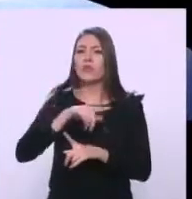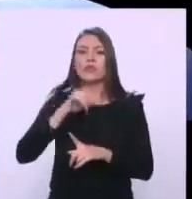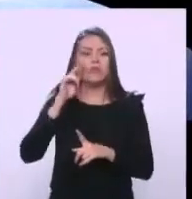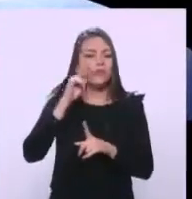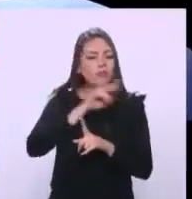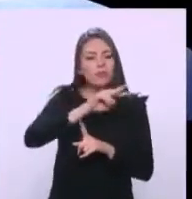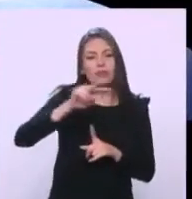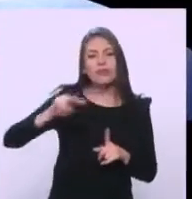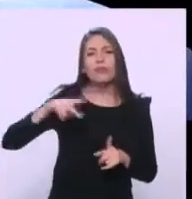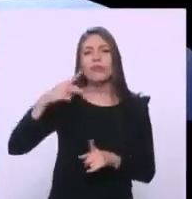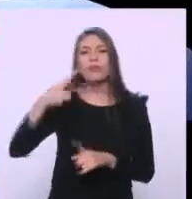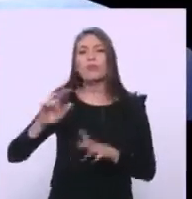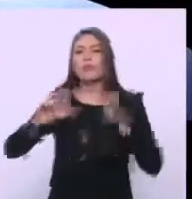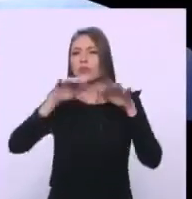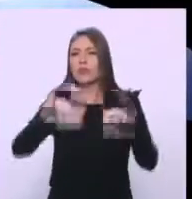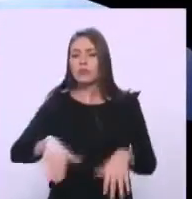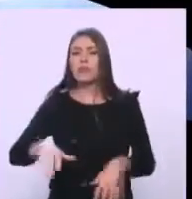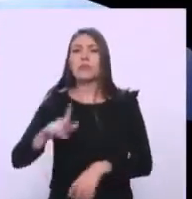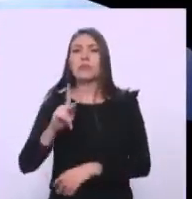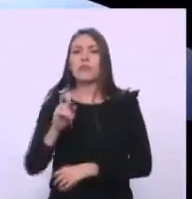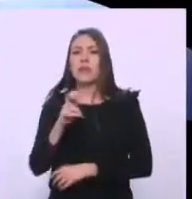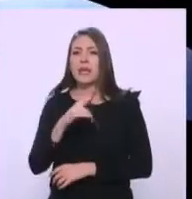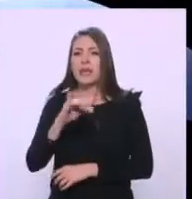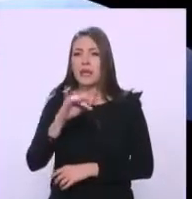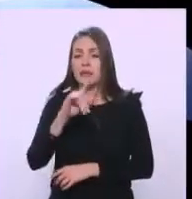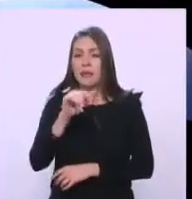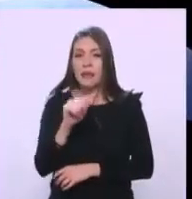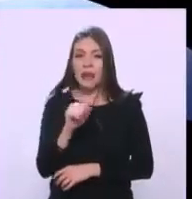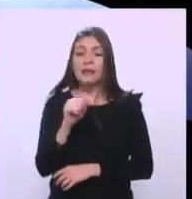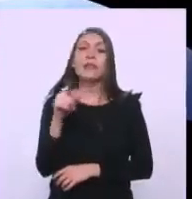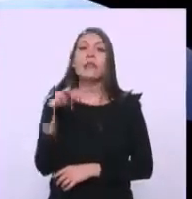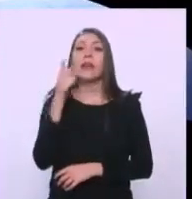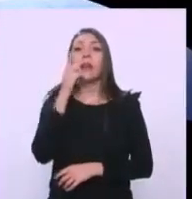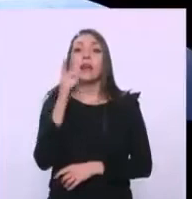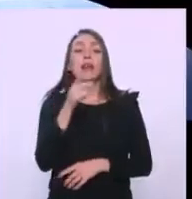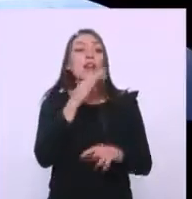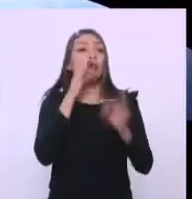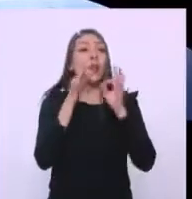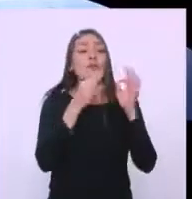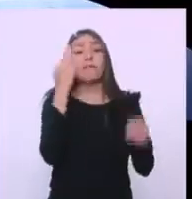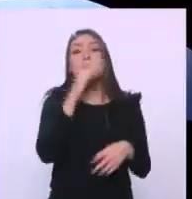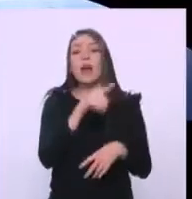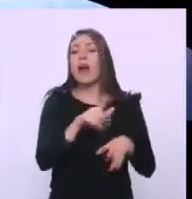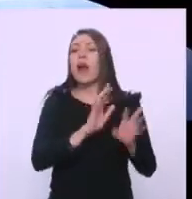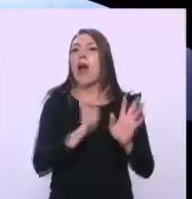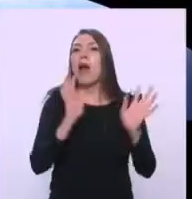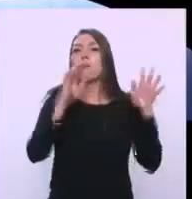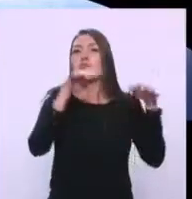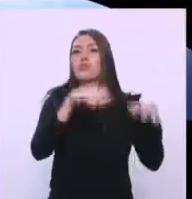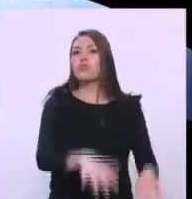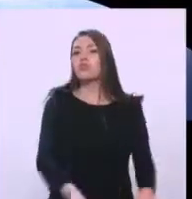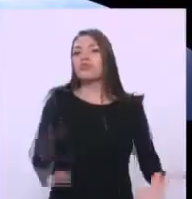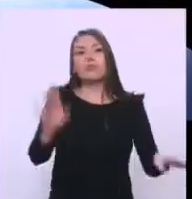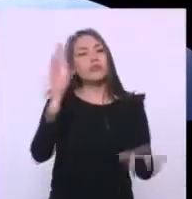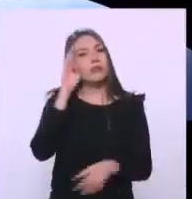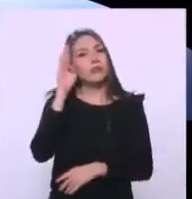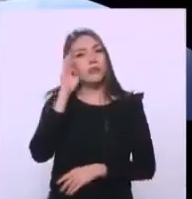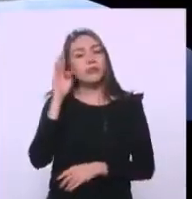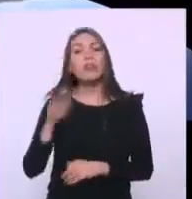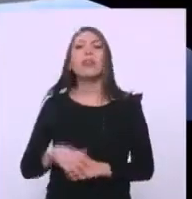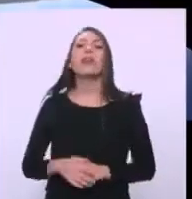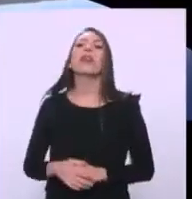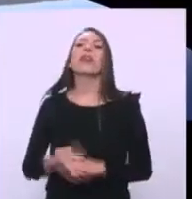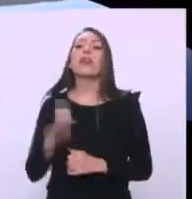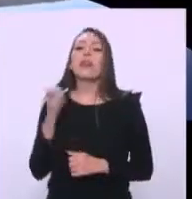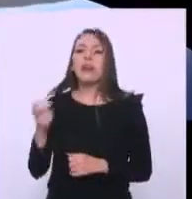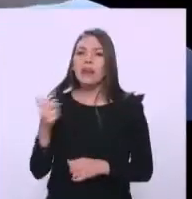una noticia falsa de que ésta se había colapsado. Y aquí, pues lo que hemos estado haciendo hincapié